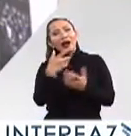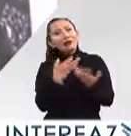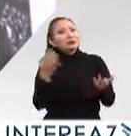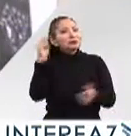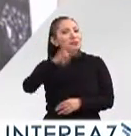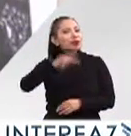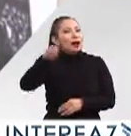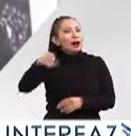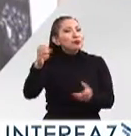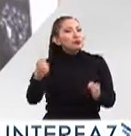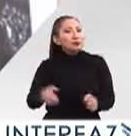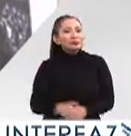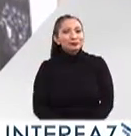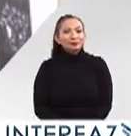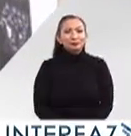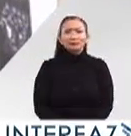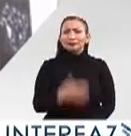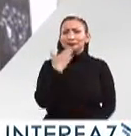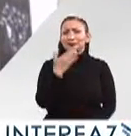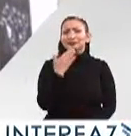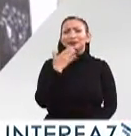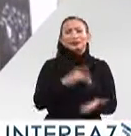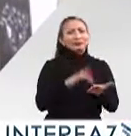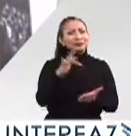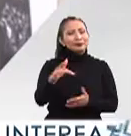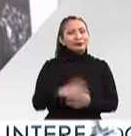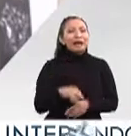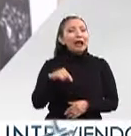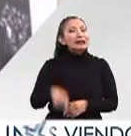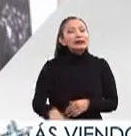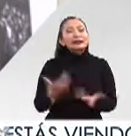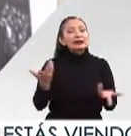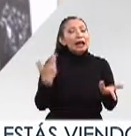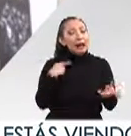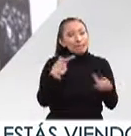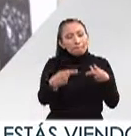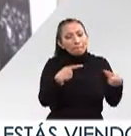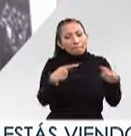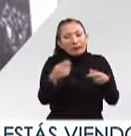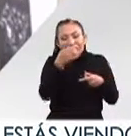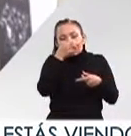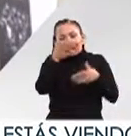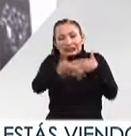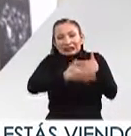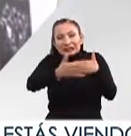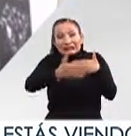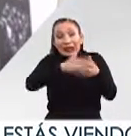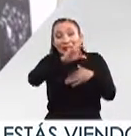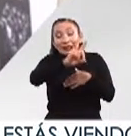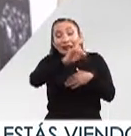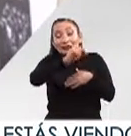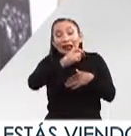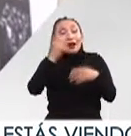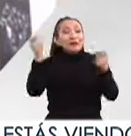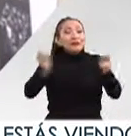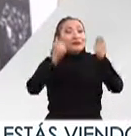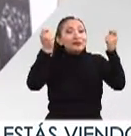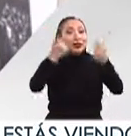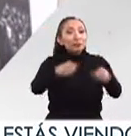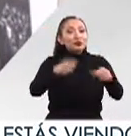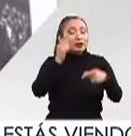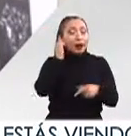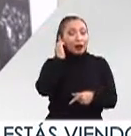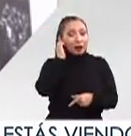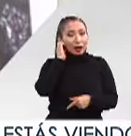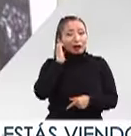tierras michoacanas? Muy bien, muchísimas gracias. Aquí estamos ya en puertas del 30 Festival de Música.